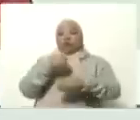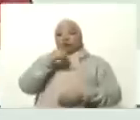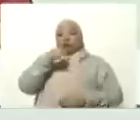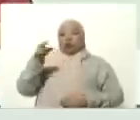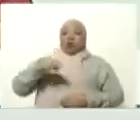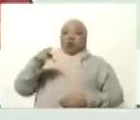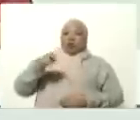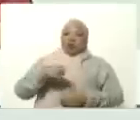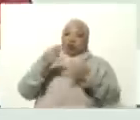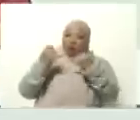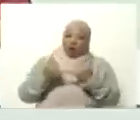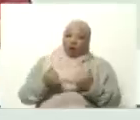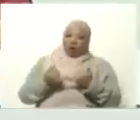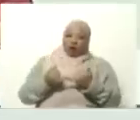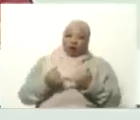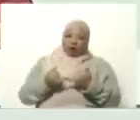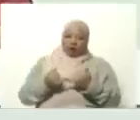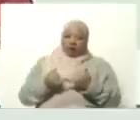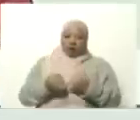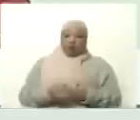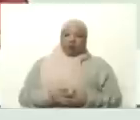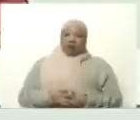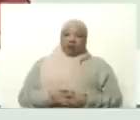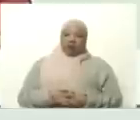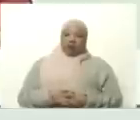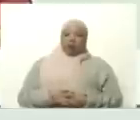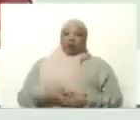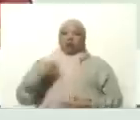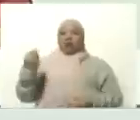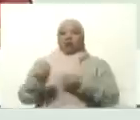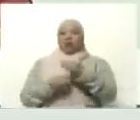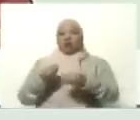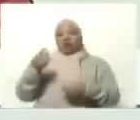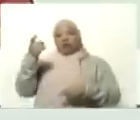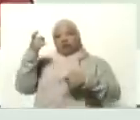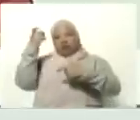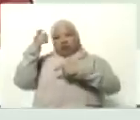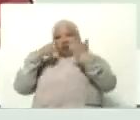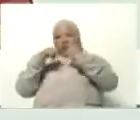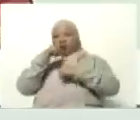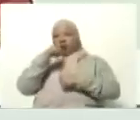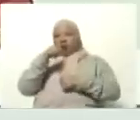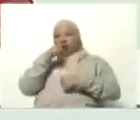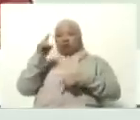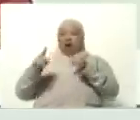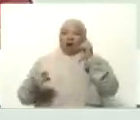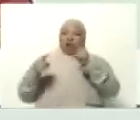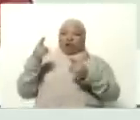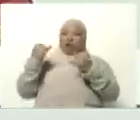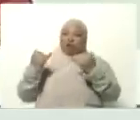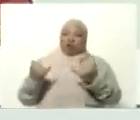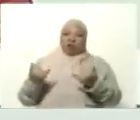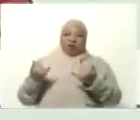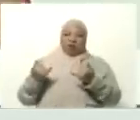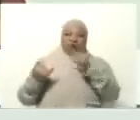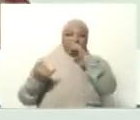tipo. Ellos siguen ahí poniendo las letras por allá, pero como lo dije en algún momento,